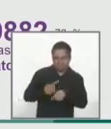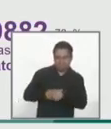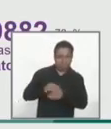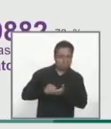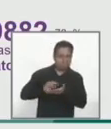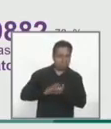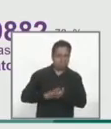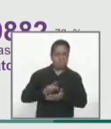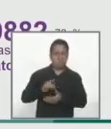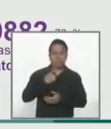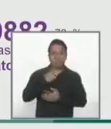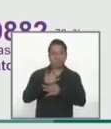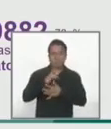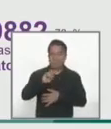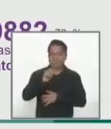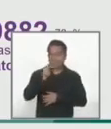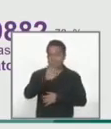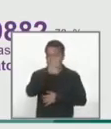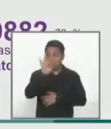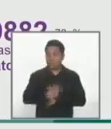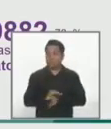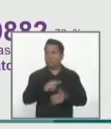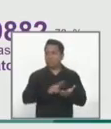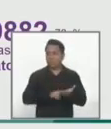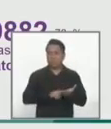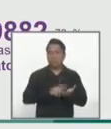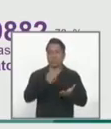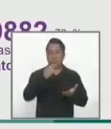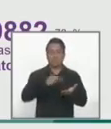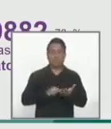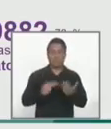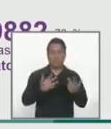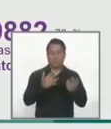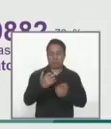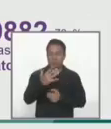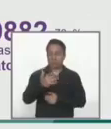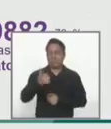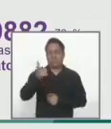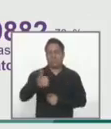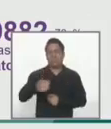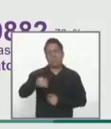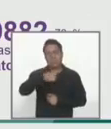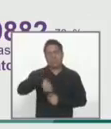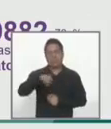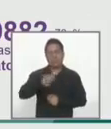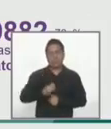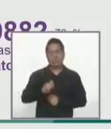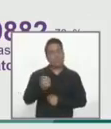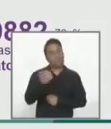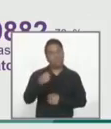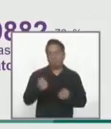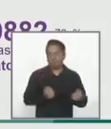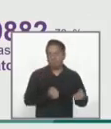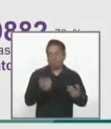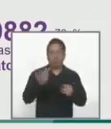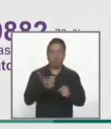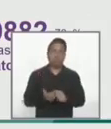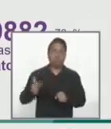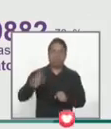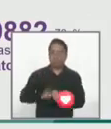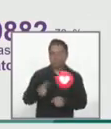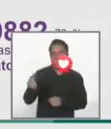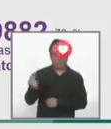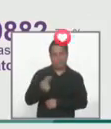el 22% del total, es decir, 2.856, han requerido manejo en una unidad